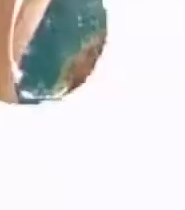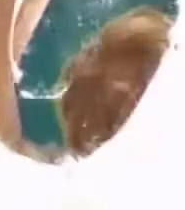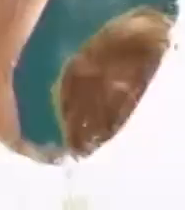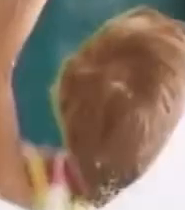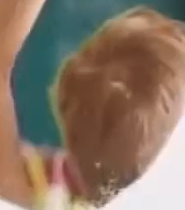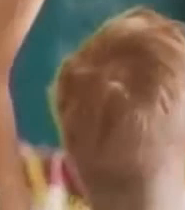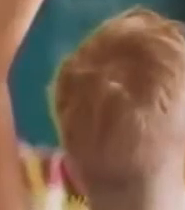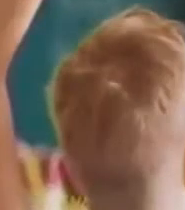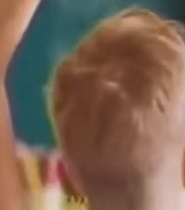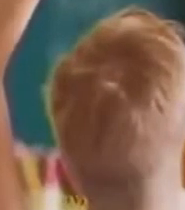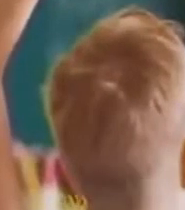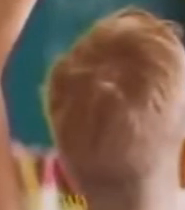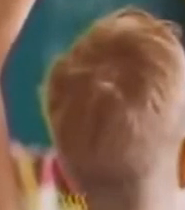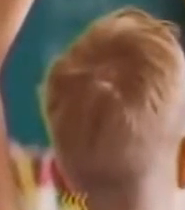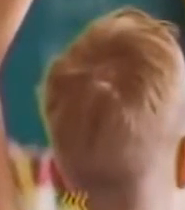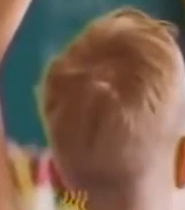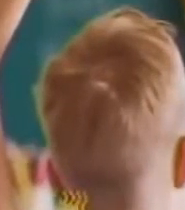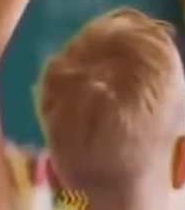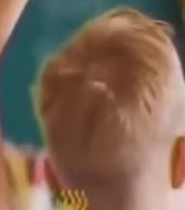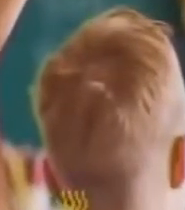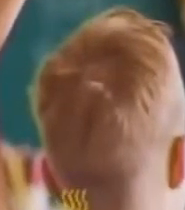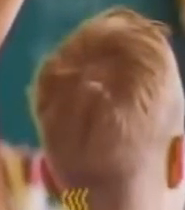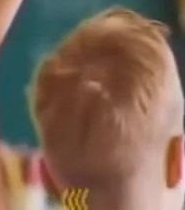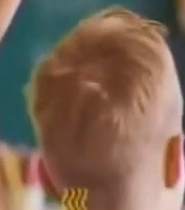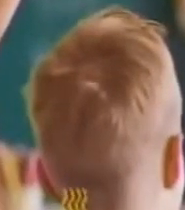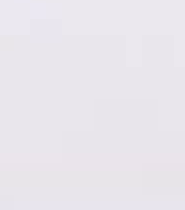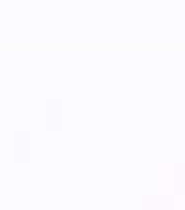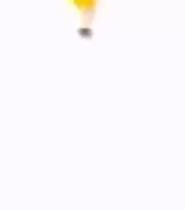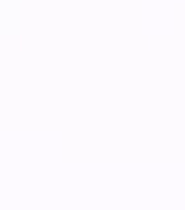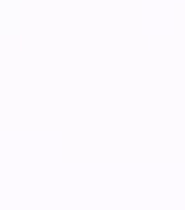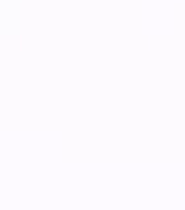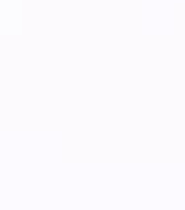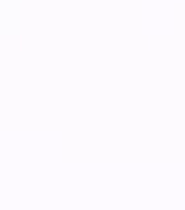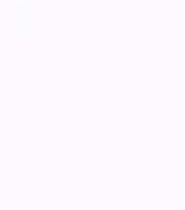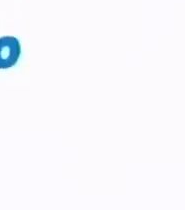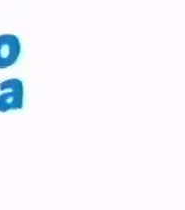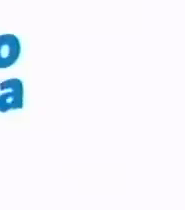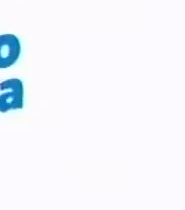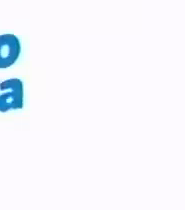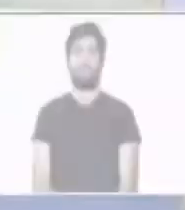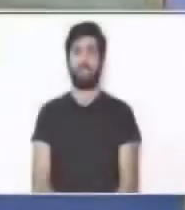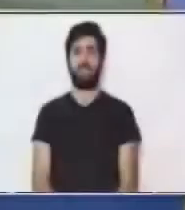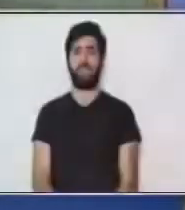A continuación, Matemática Primero Básico.